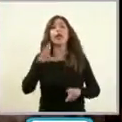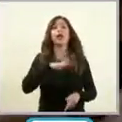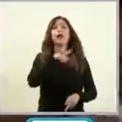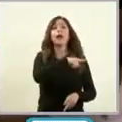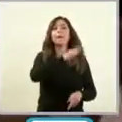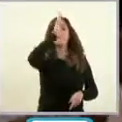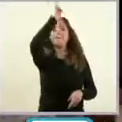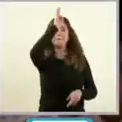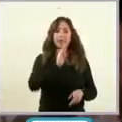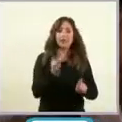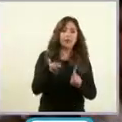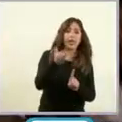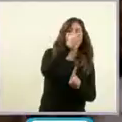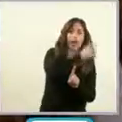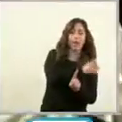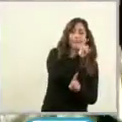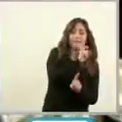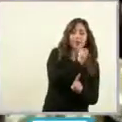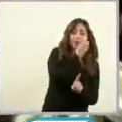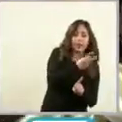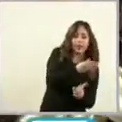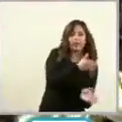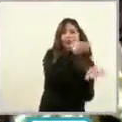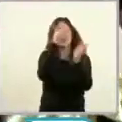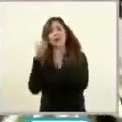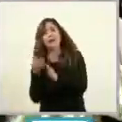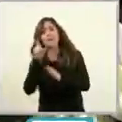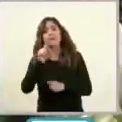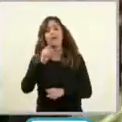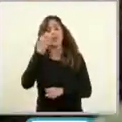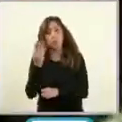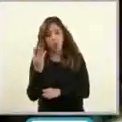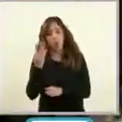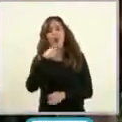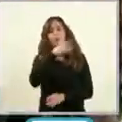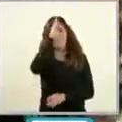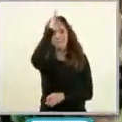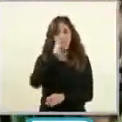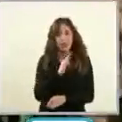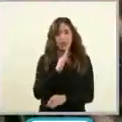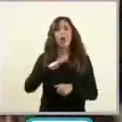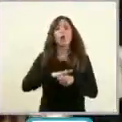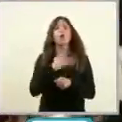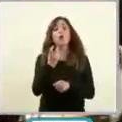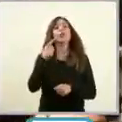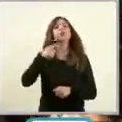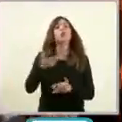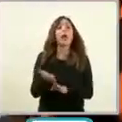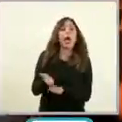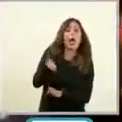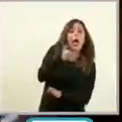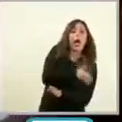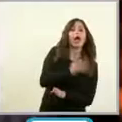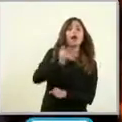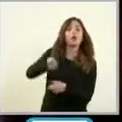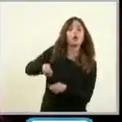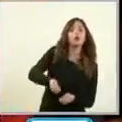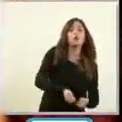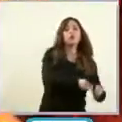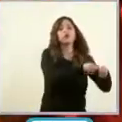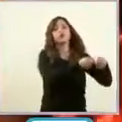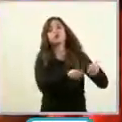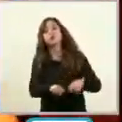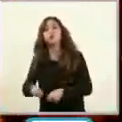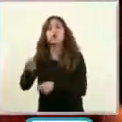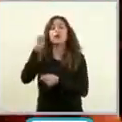días. Claro. Entonces sí tenemos la parte previa de arrullar al niño, la